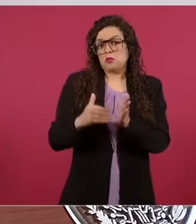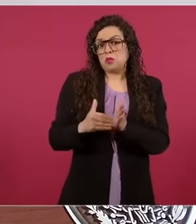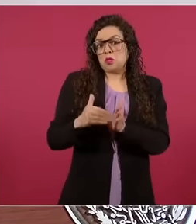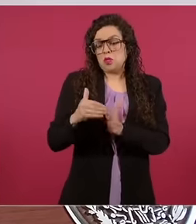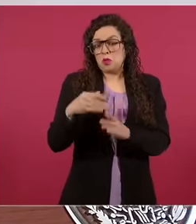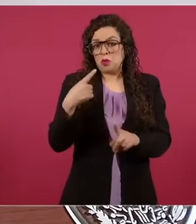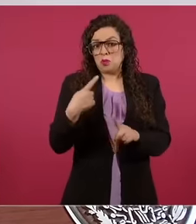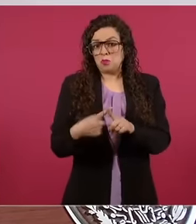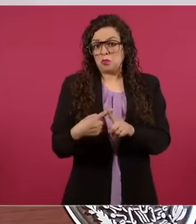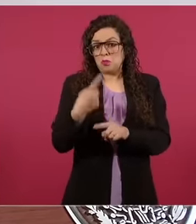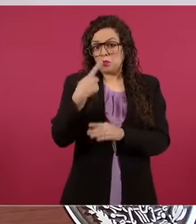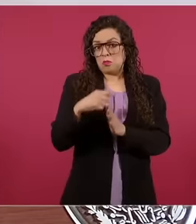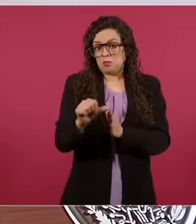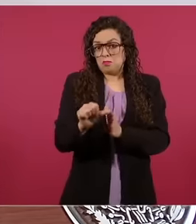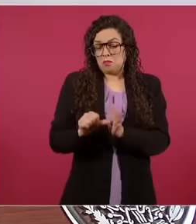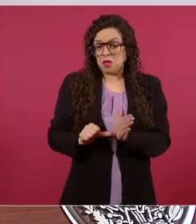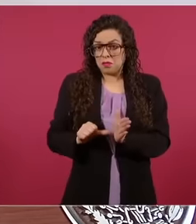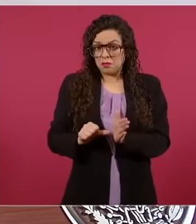al mes.